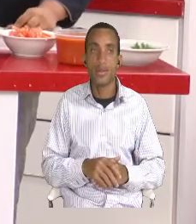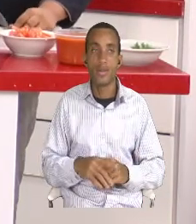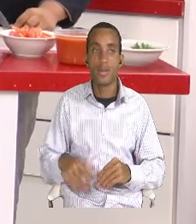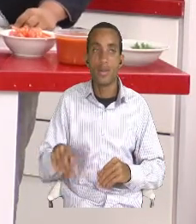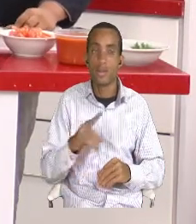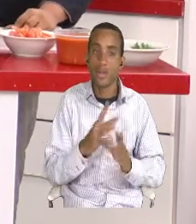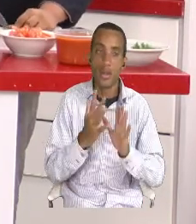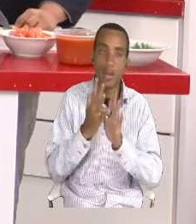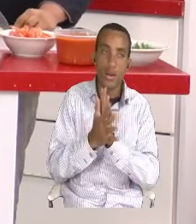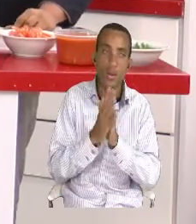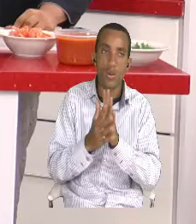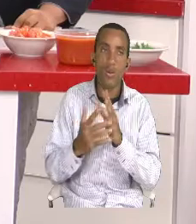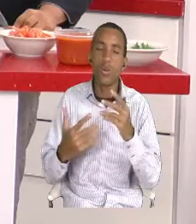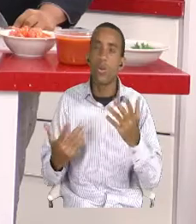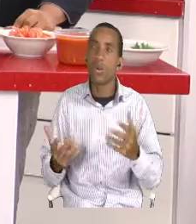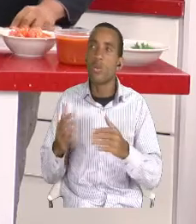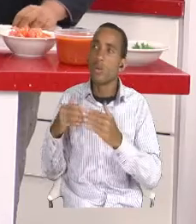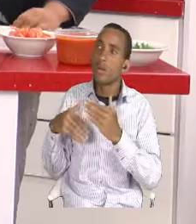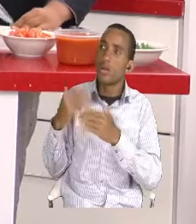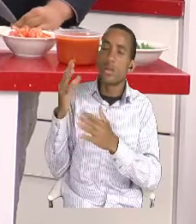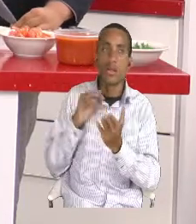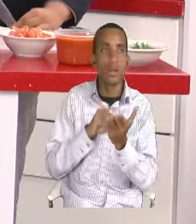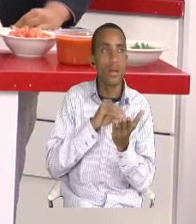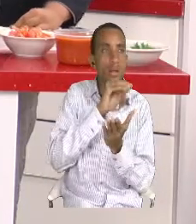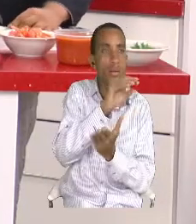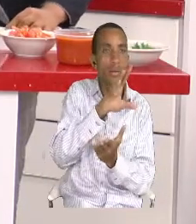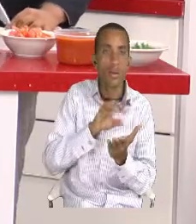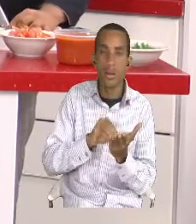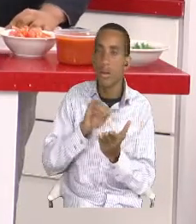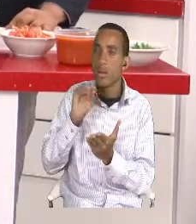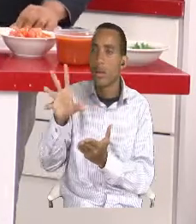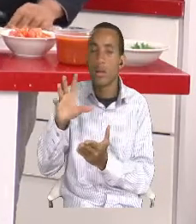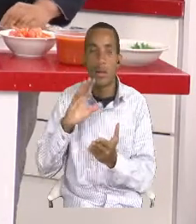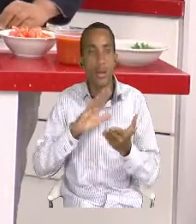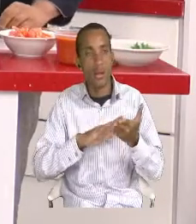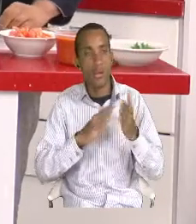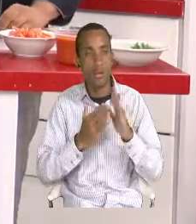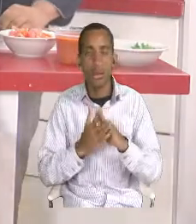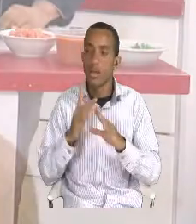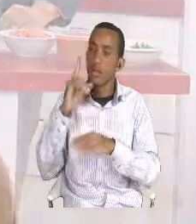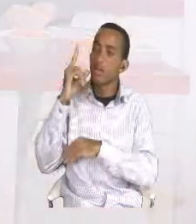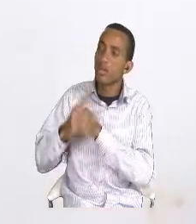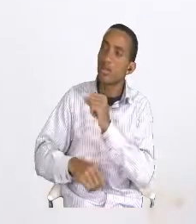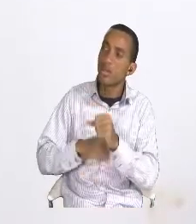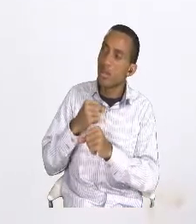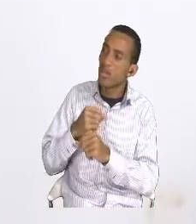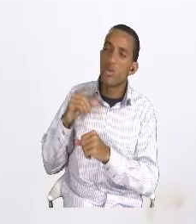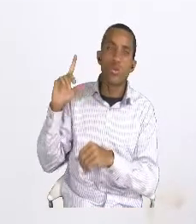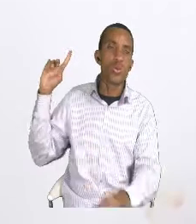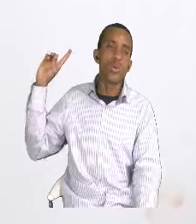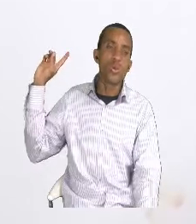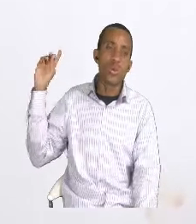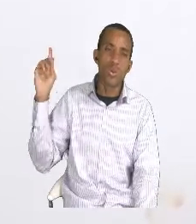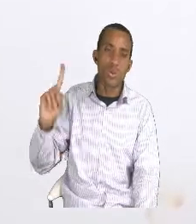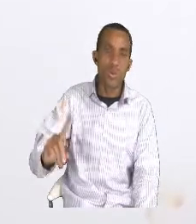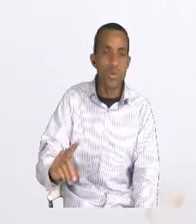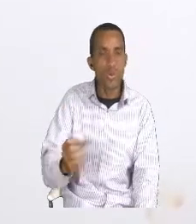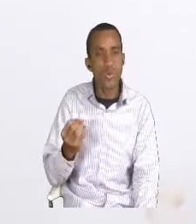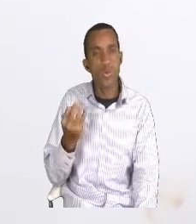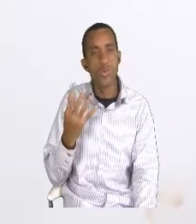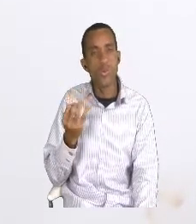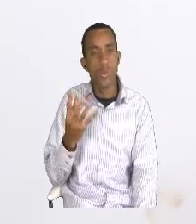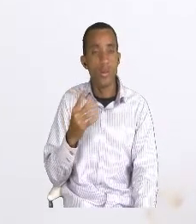contándome cómo fueron esos inicios de Distribuidora La Paz, cuántos años tiene Distribuidora La Paz, porque este tiempo,